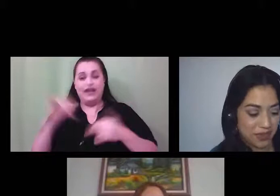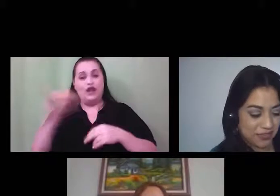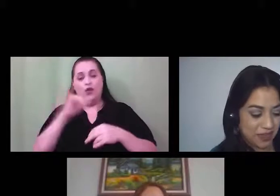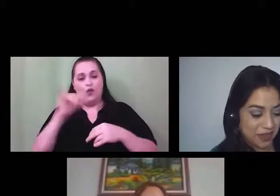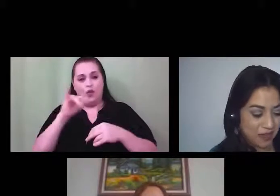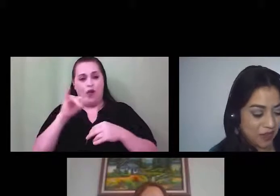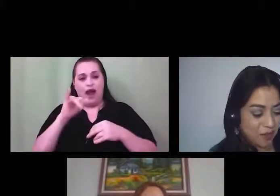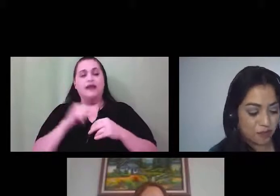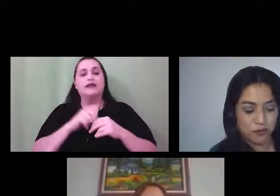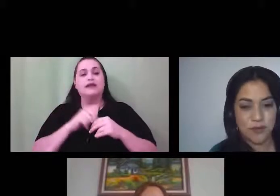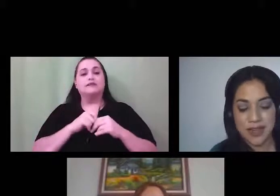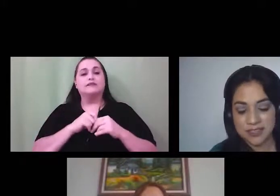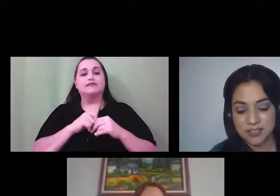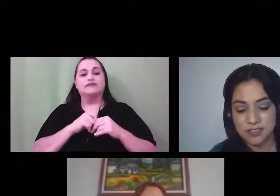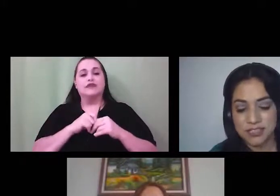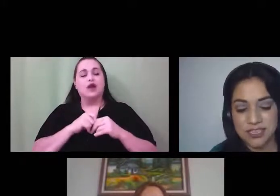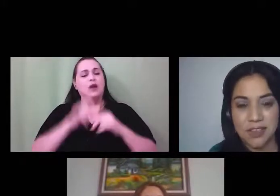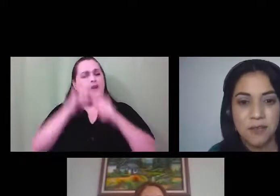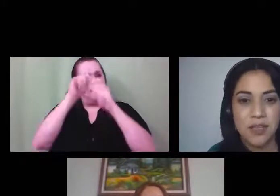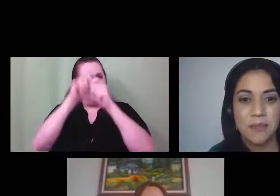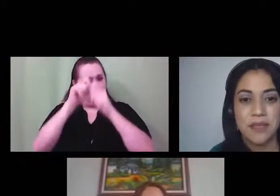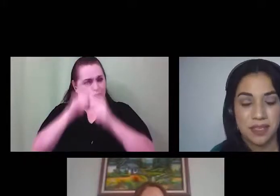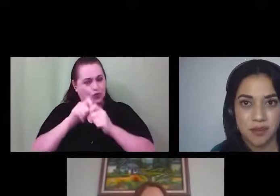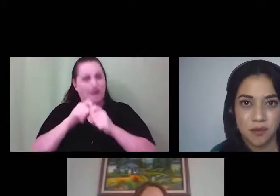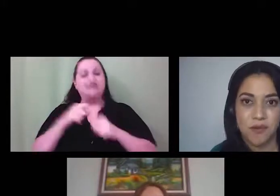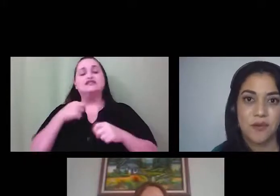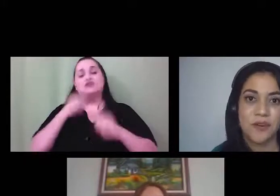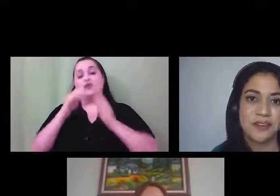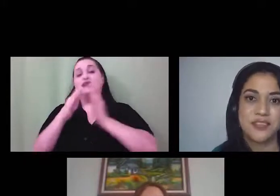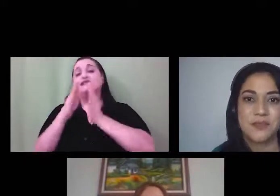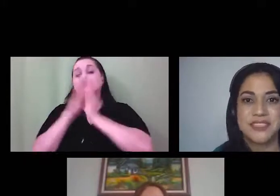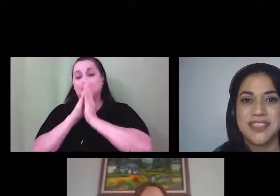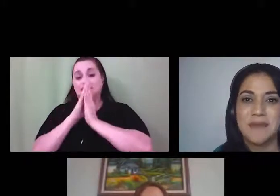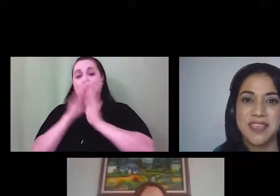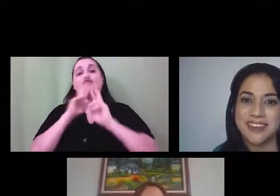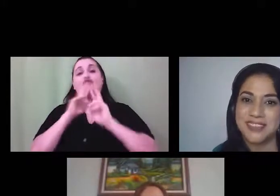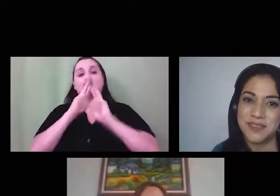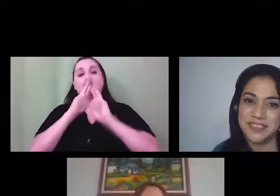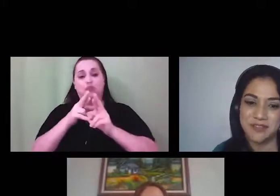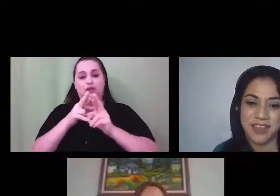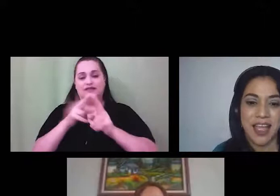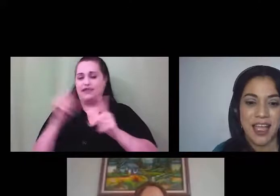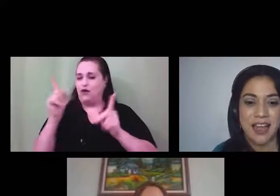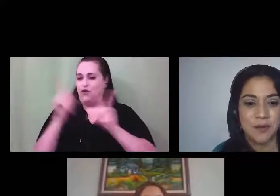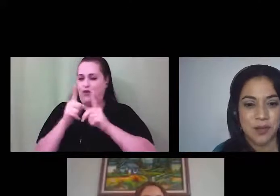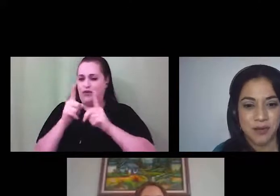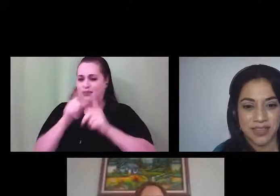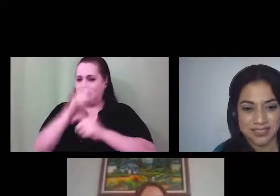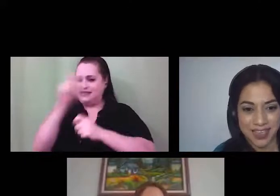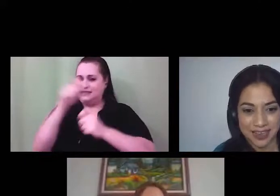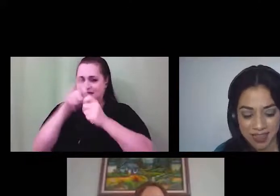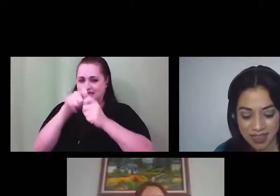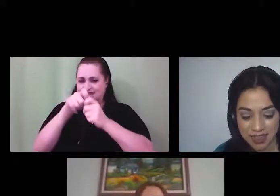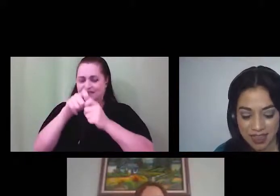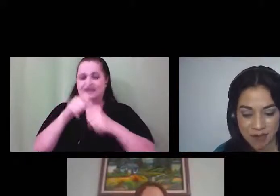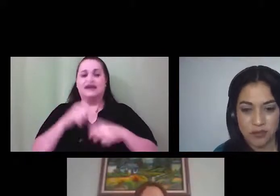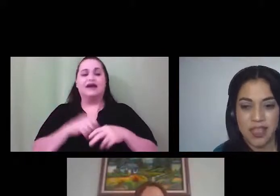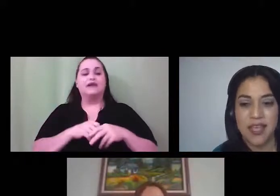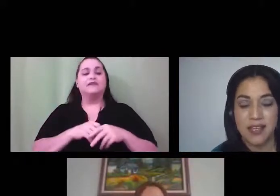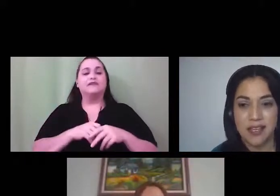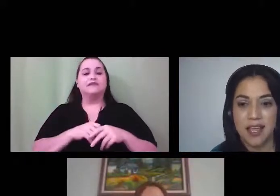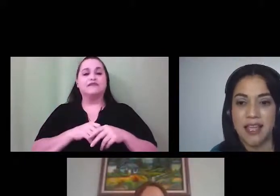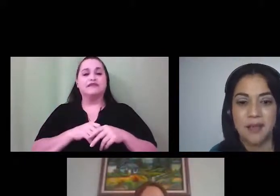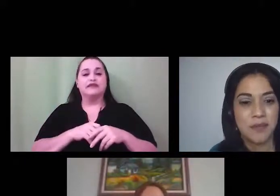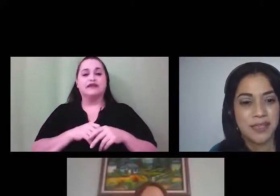bastante puntuales, entonces sí les voy a pedir como una respuesta bien específica a lo que voy a hacer.